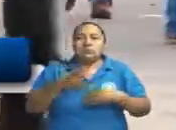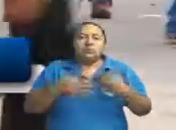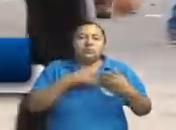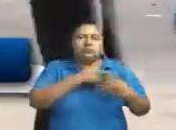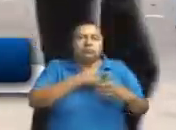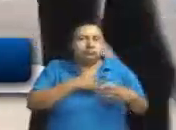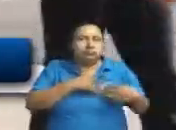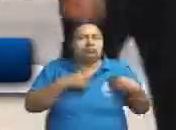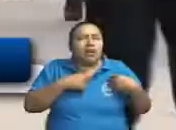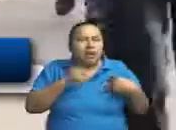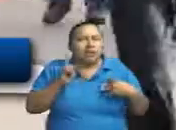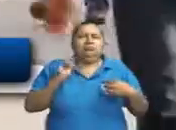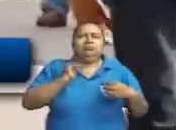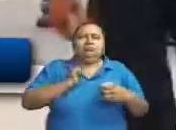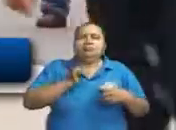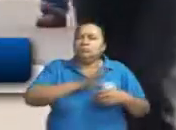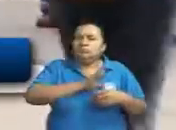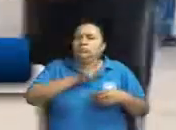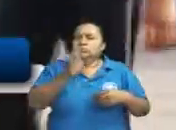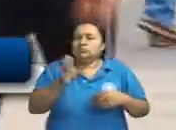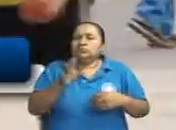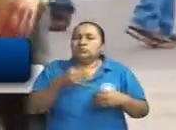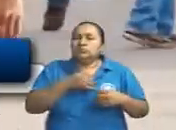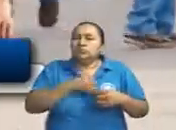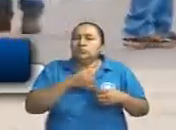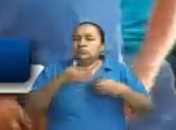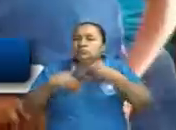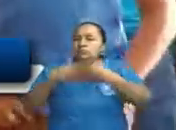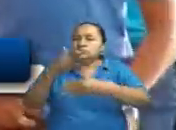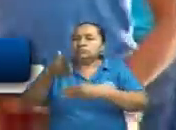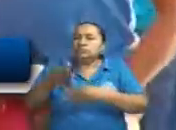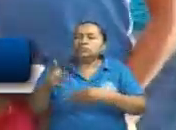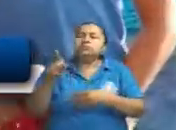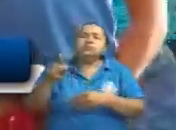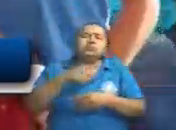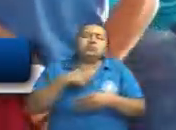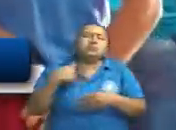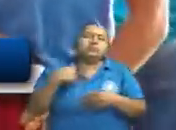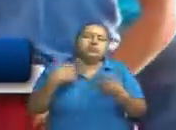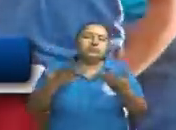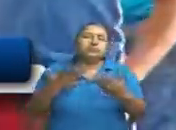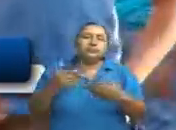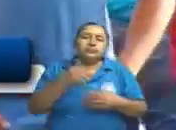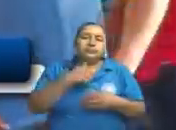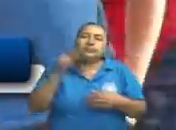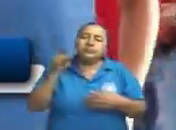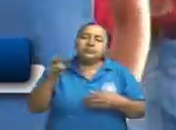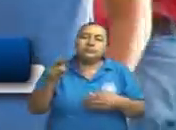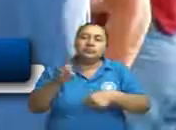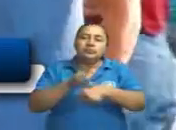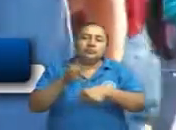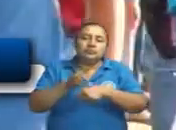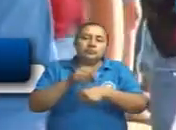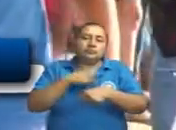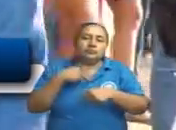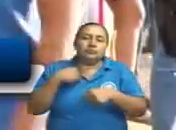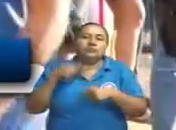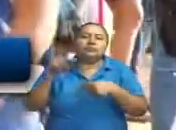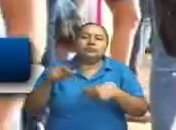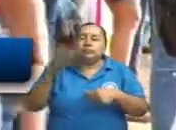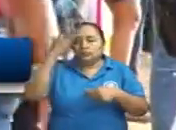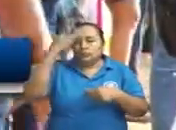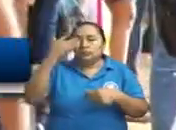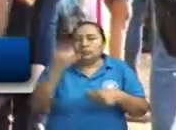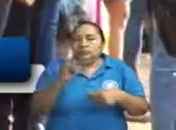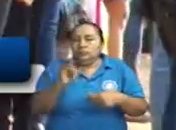sintió esa pelotita. ¿Cuál es el parámetro que ustedes siguen para saber si